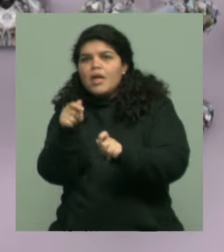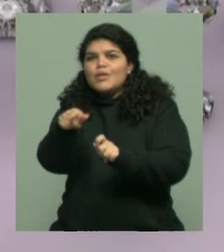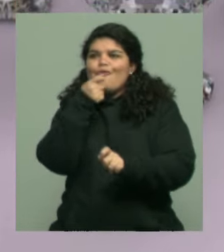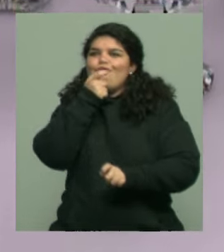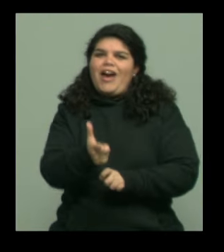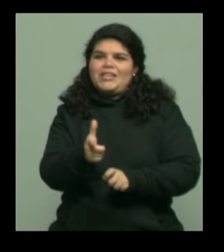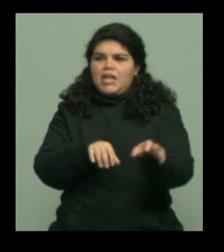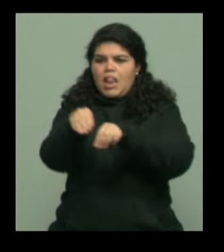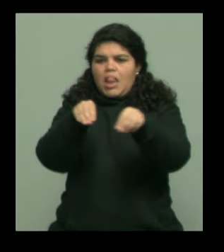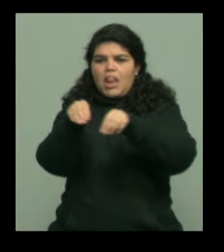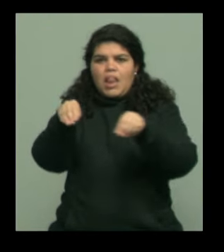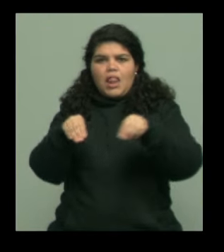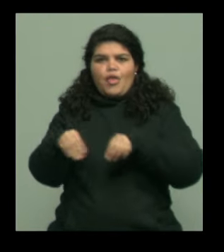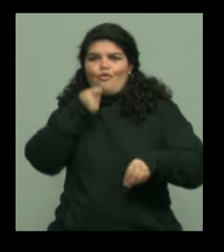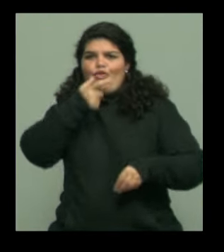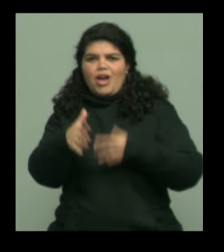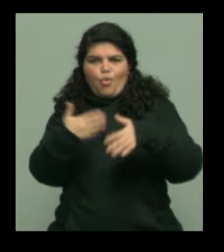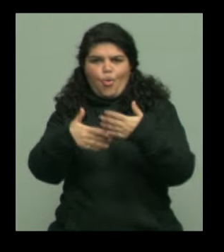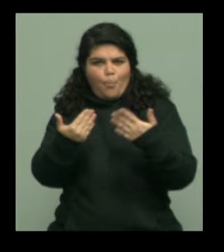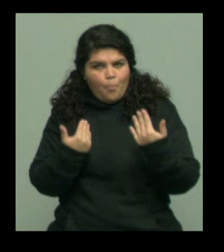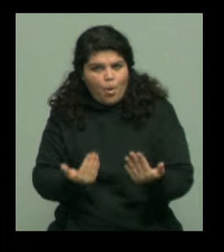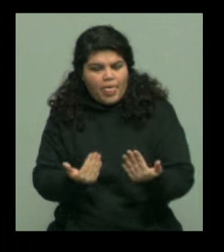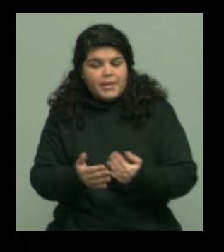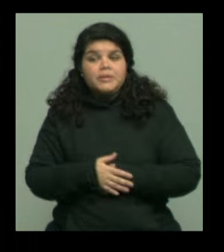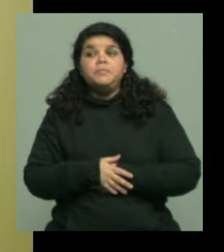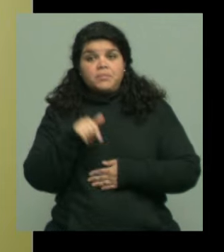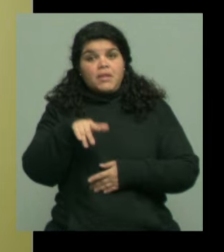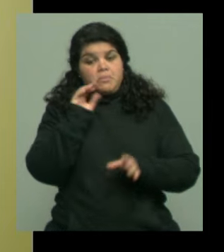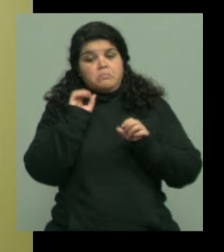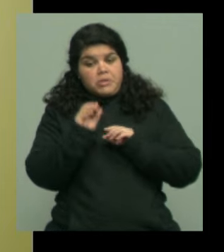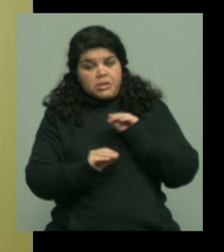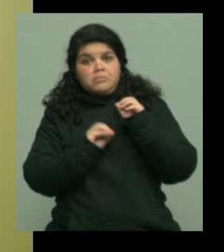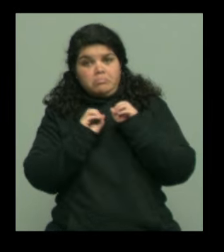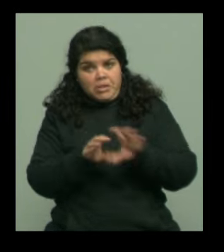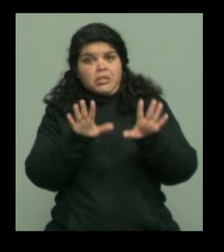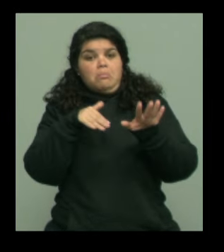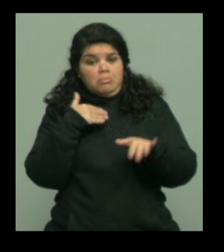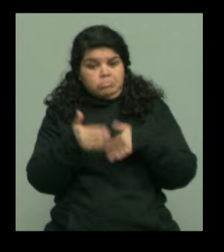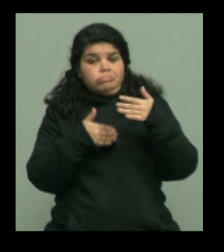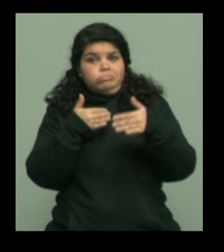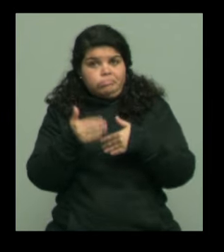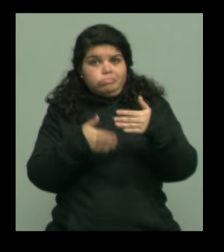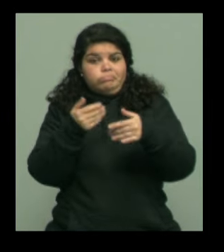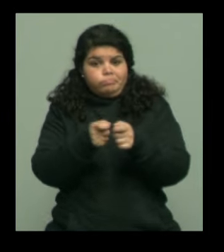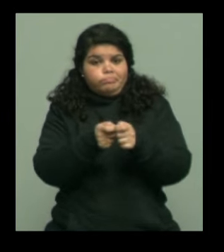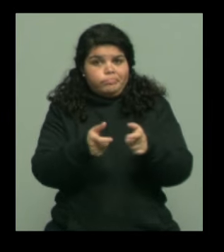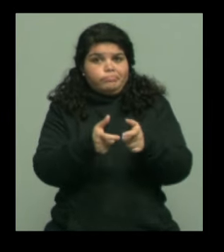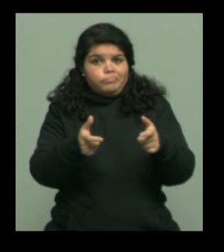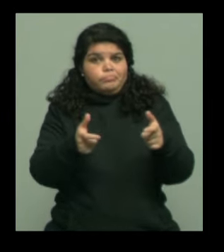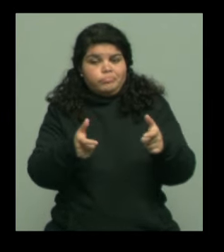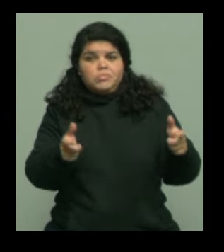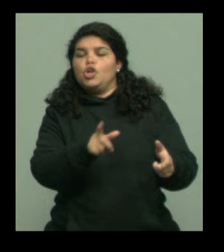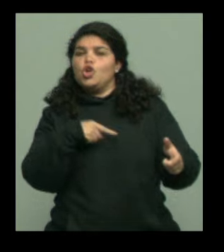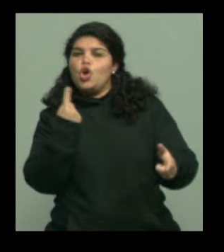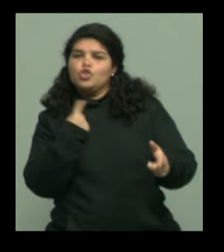leerlo. Y bueno, ahí comenzamos, y empezó a agrandarse un poco la comunidad, y lo estuvimos presentando en varios